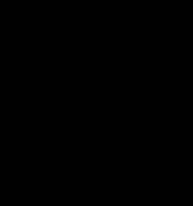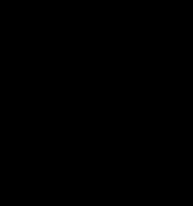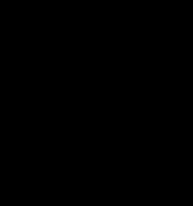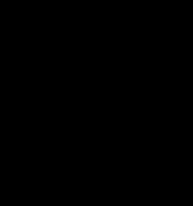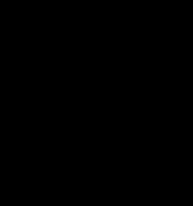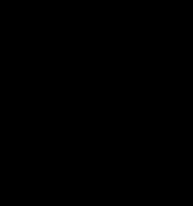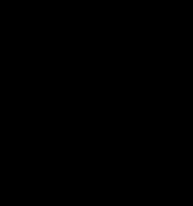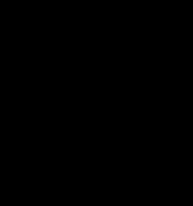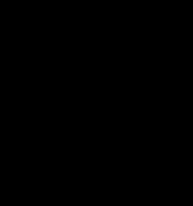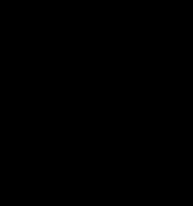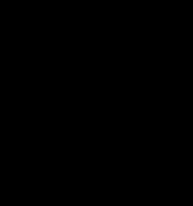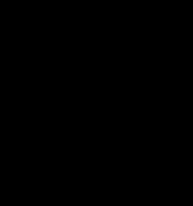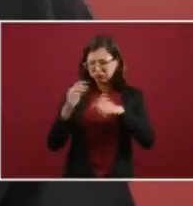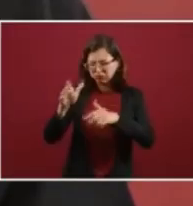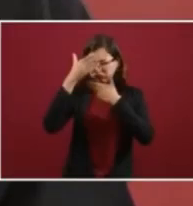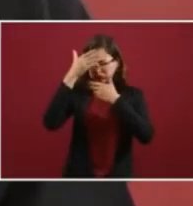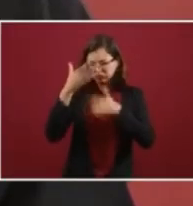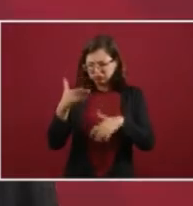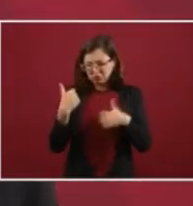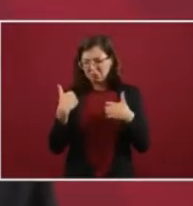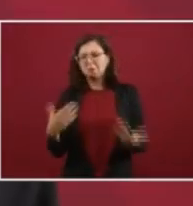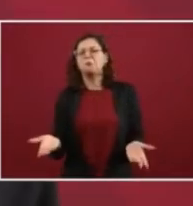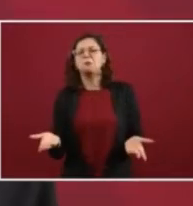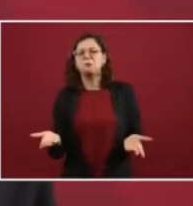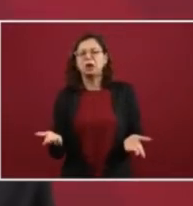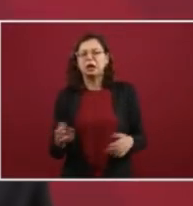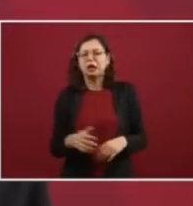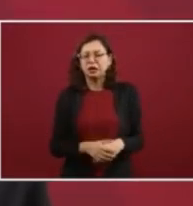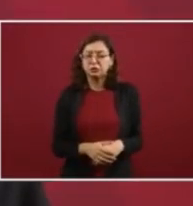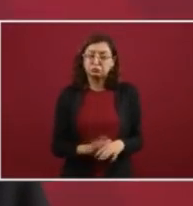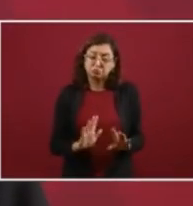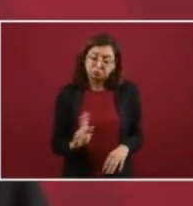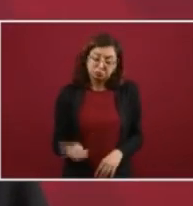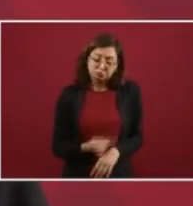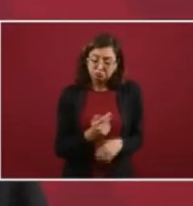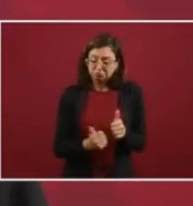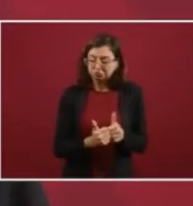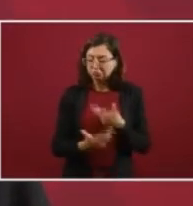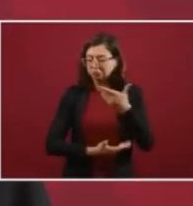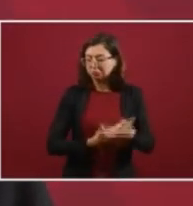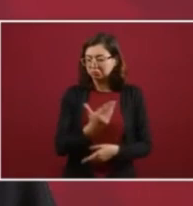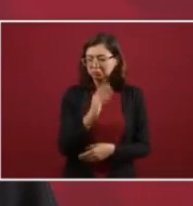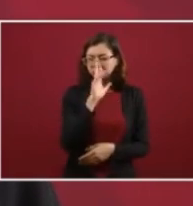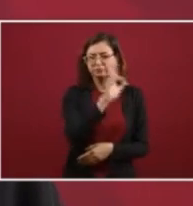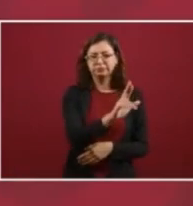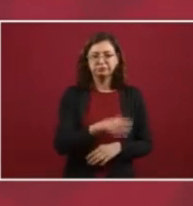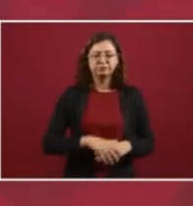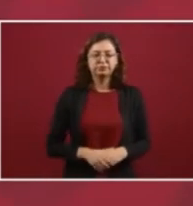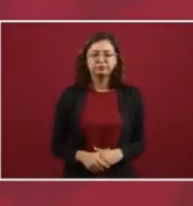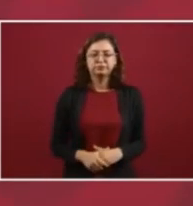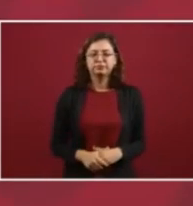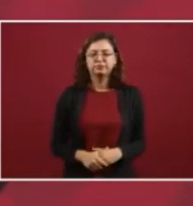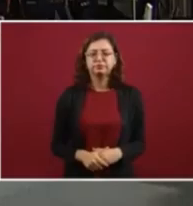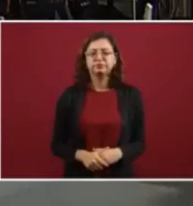sigo escuchando hay online pero yo no sé no sé pero yo no ha sido los únicos que han este estado en desacuerdo